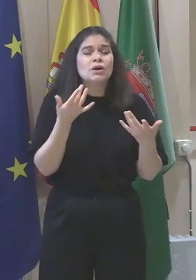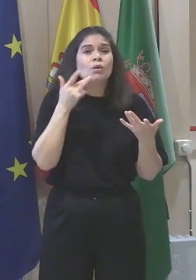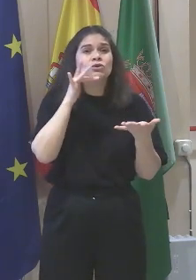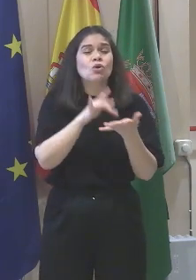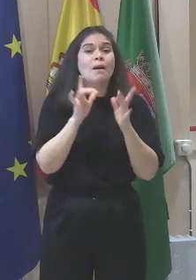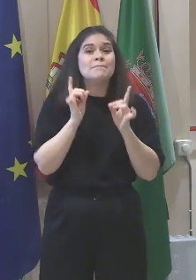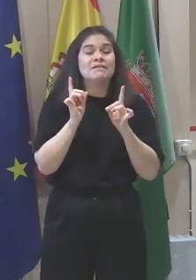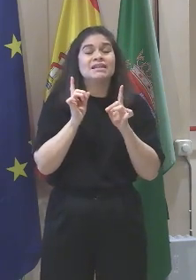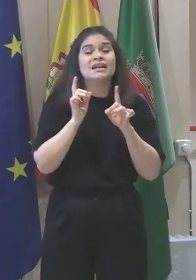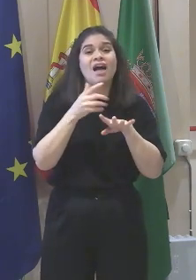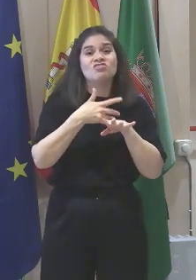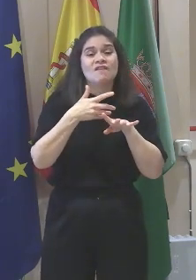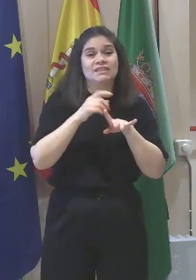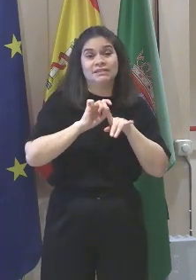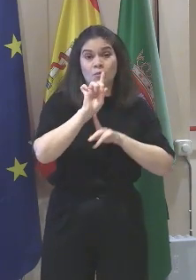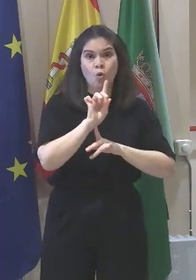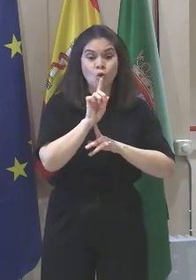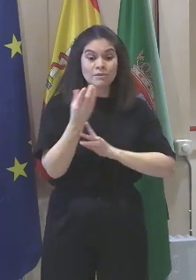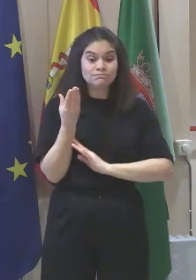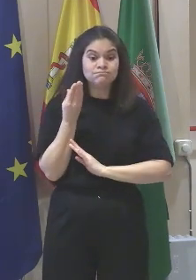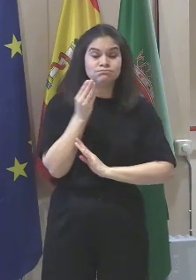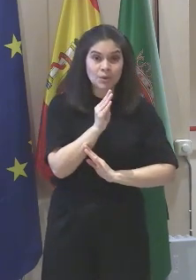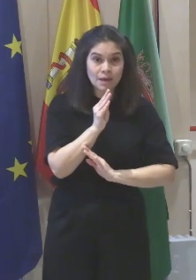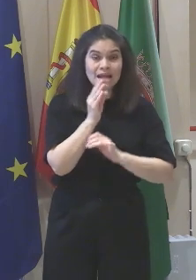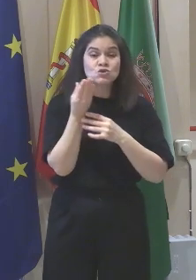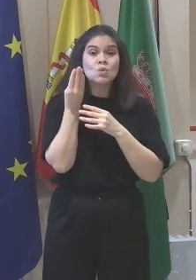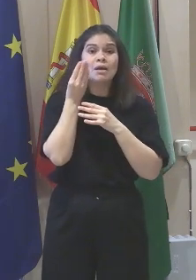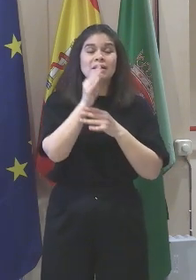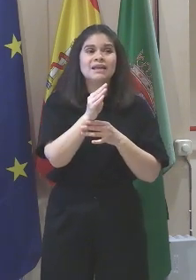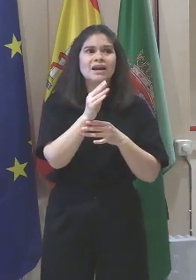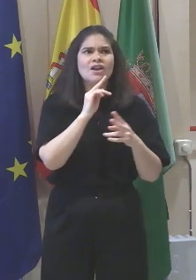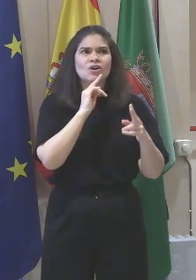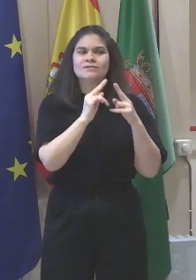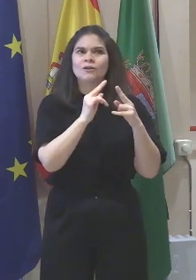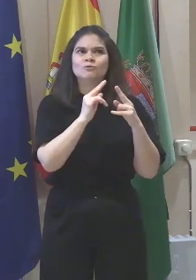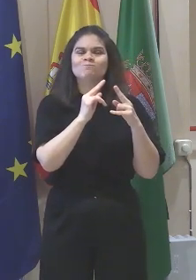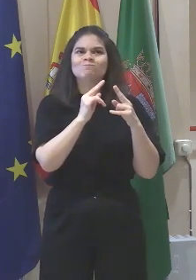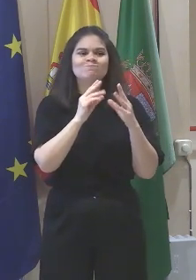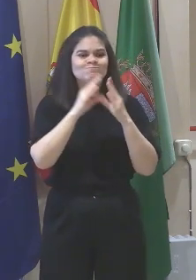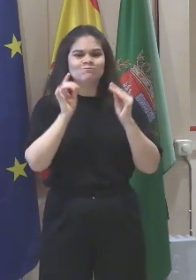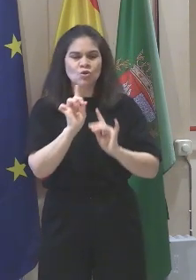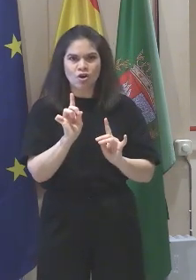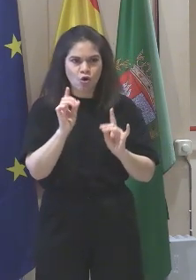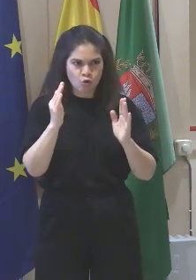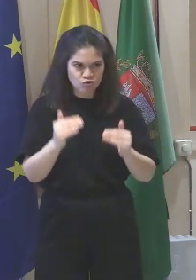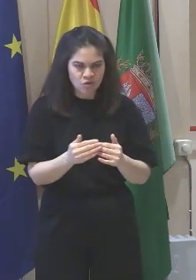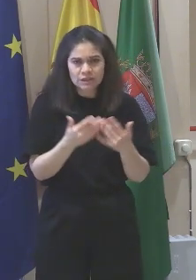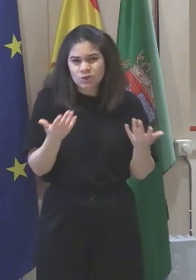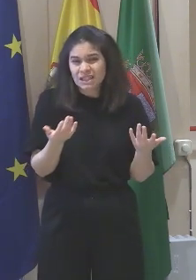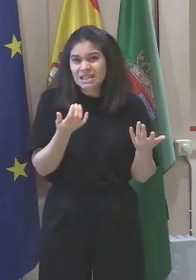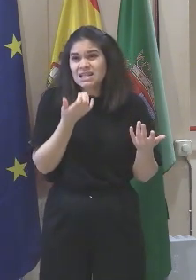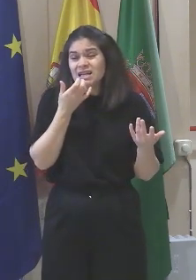tipo 1, el suplementar ha dado resultados no concluyentes. De la misma manera que hay